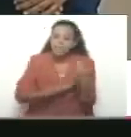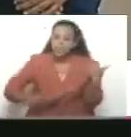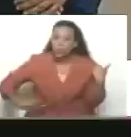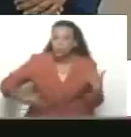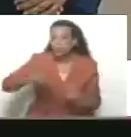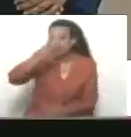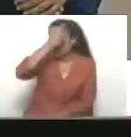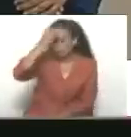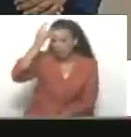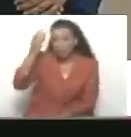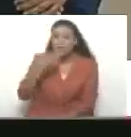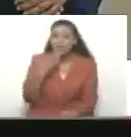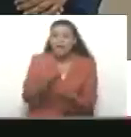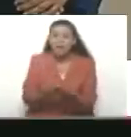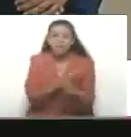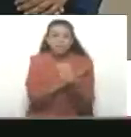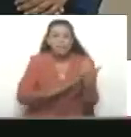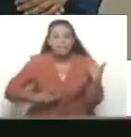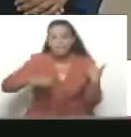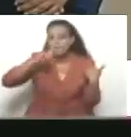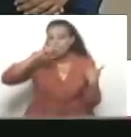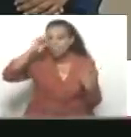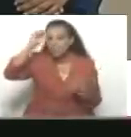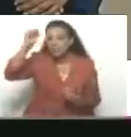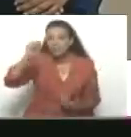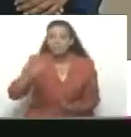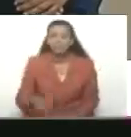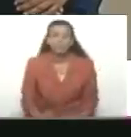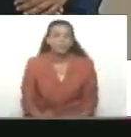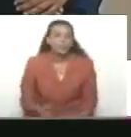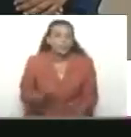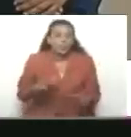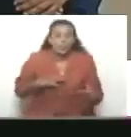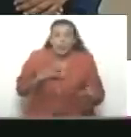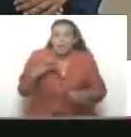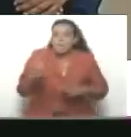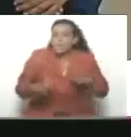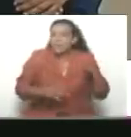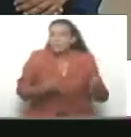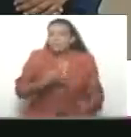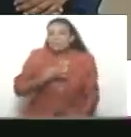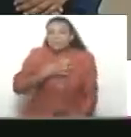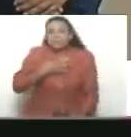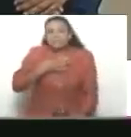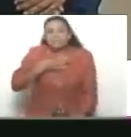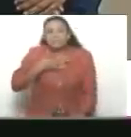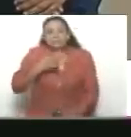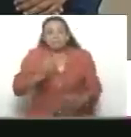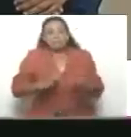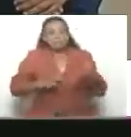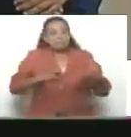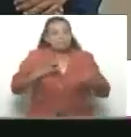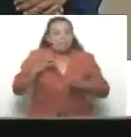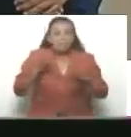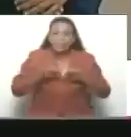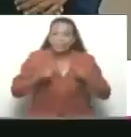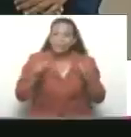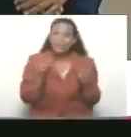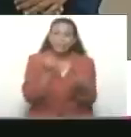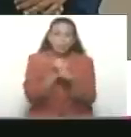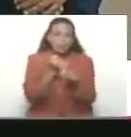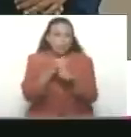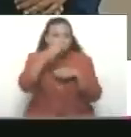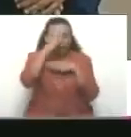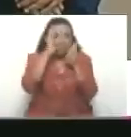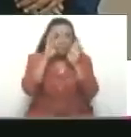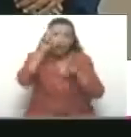diosdado de bueno llena muy muy llena de emociones porque es un hospital que nos va a permitir no solamente atender